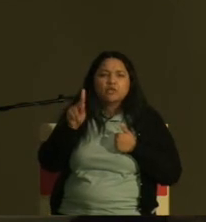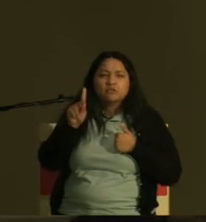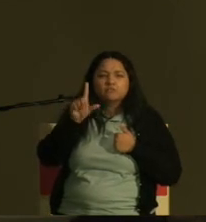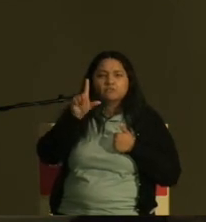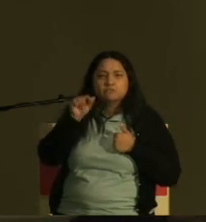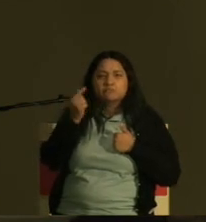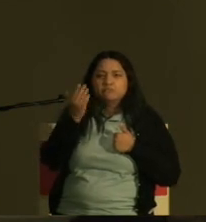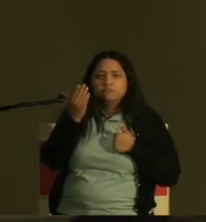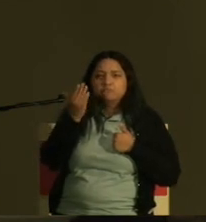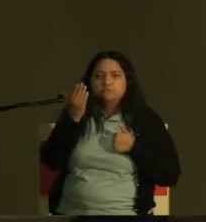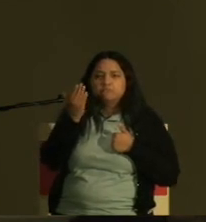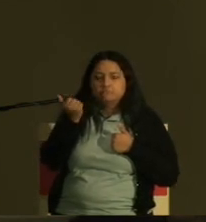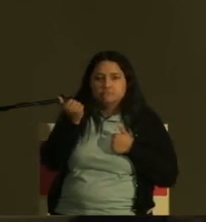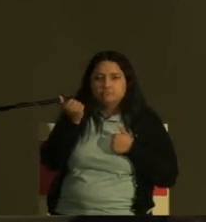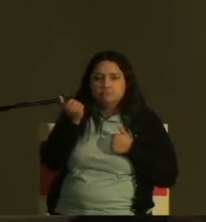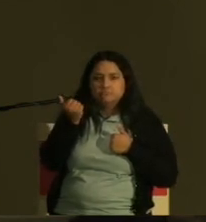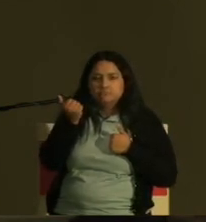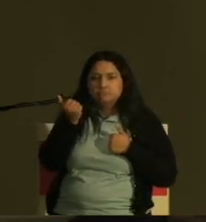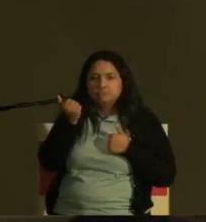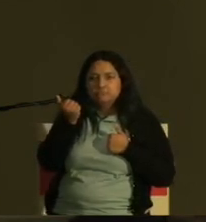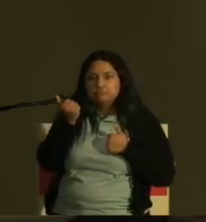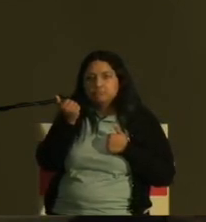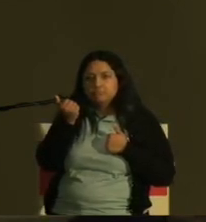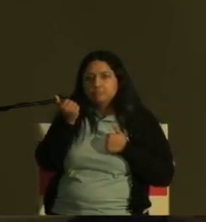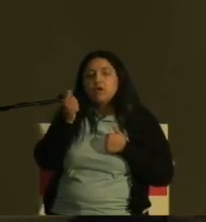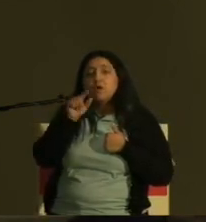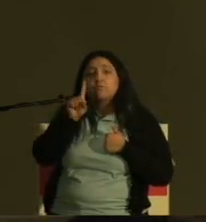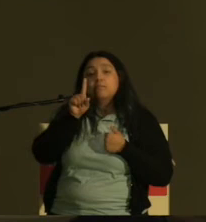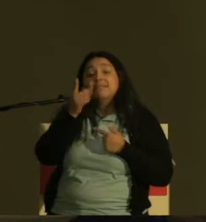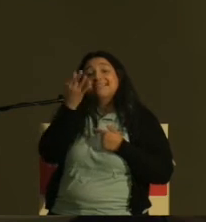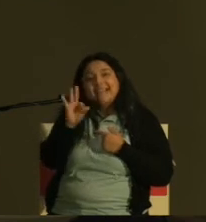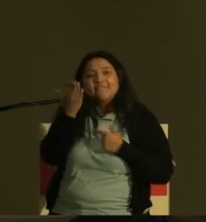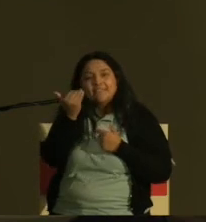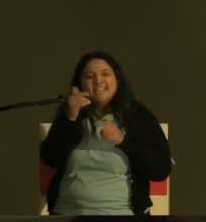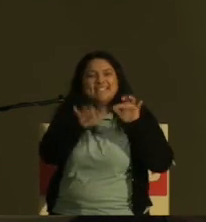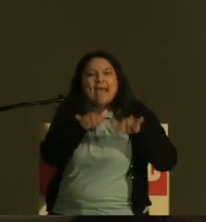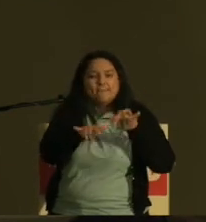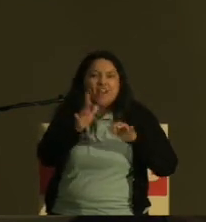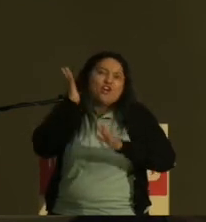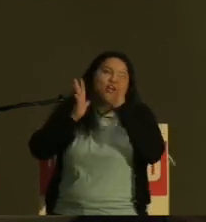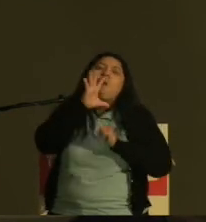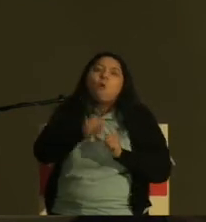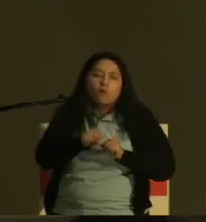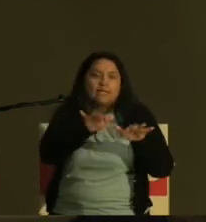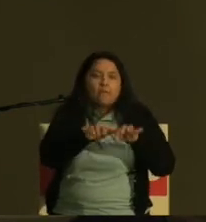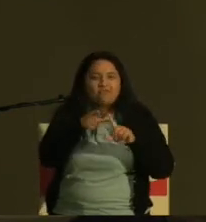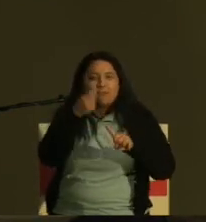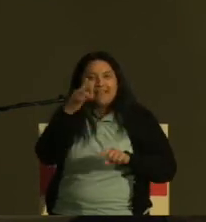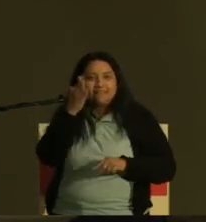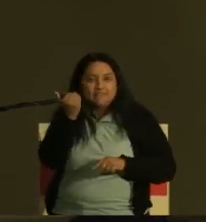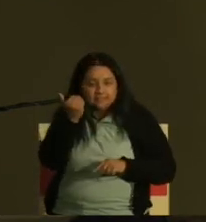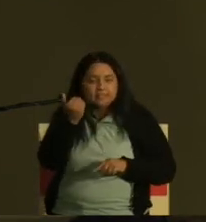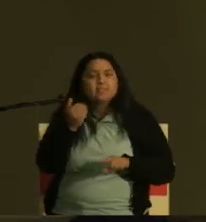1915, portátil. Pero yo no podría ir, supongamos que se roban o pasa algo, se incendia la casa, no sé, vamos a